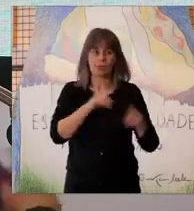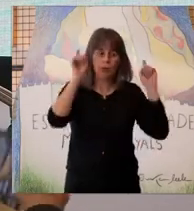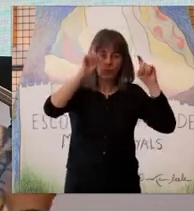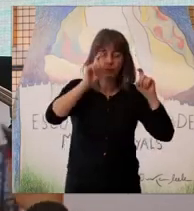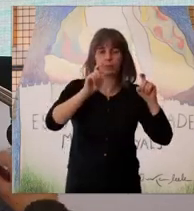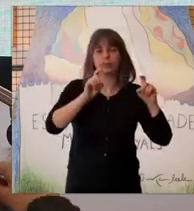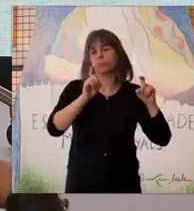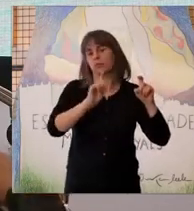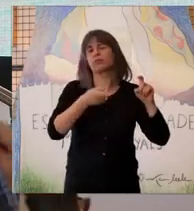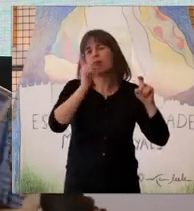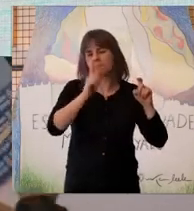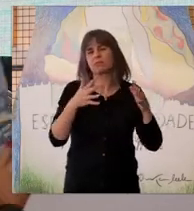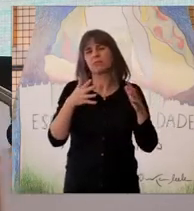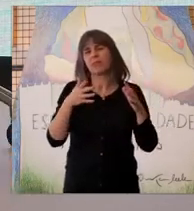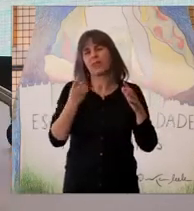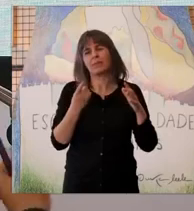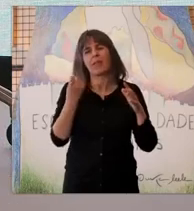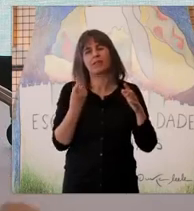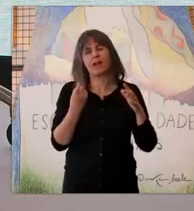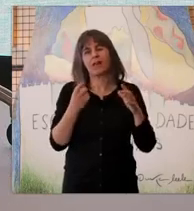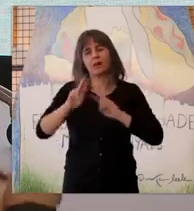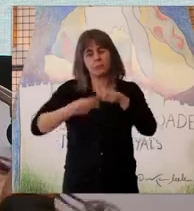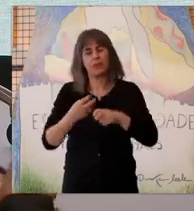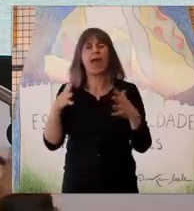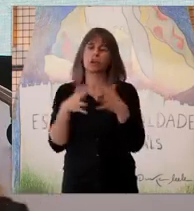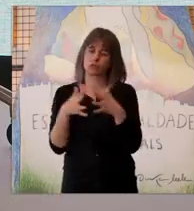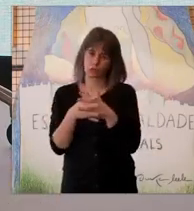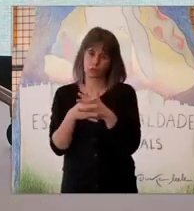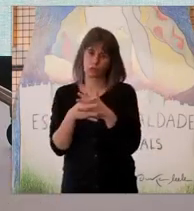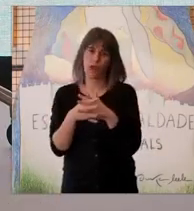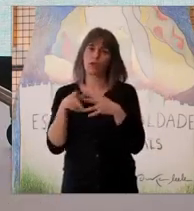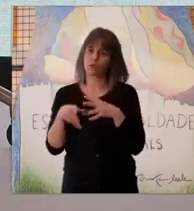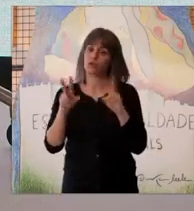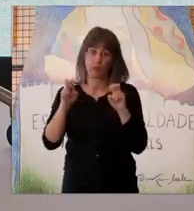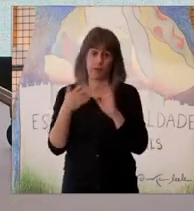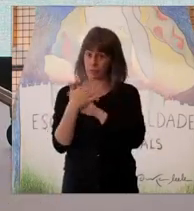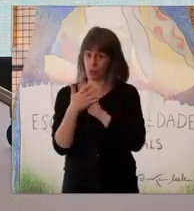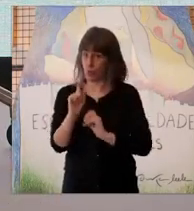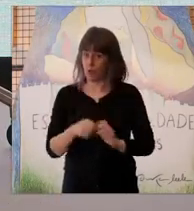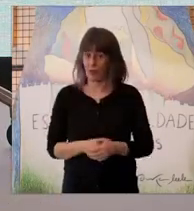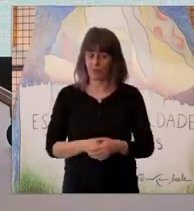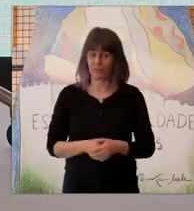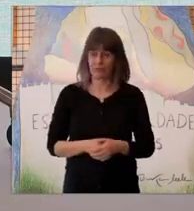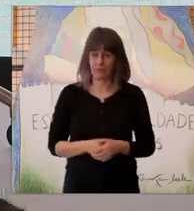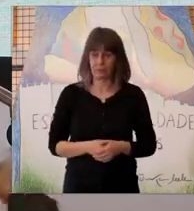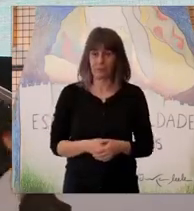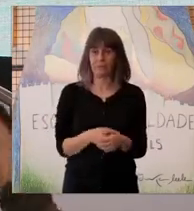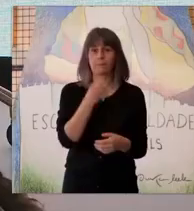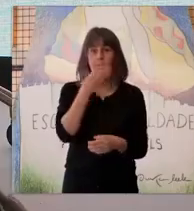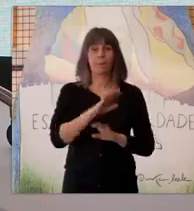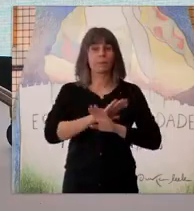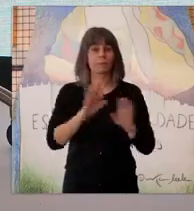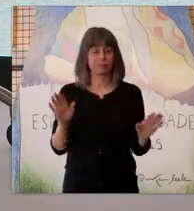de sus estructuras es un tema también y se habla poco de eso totalmente Bueno